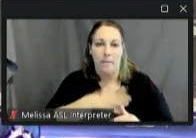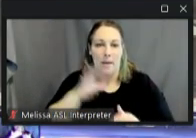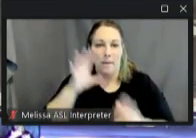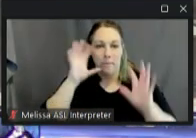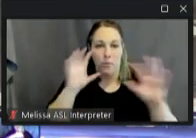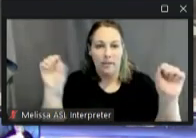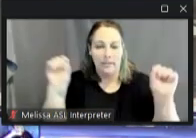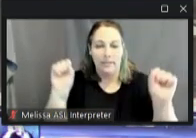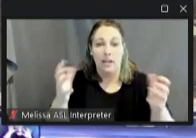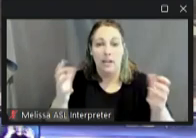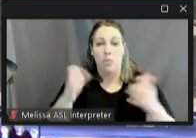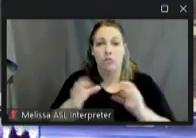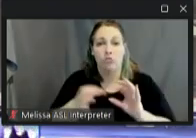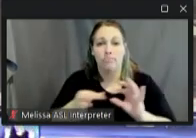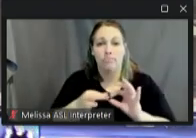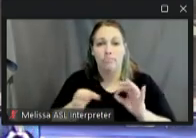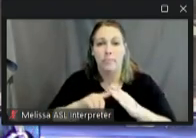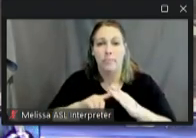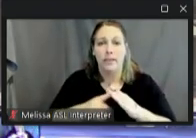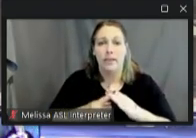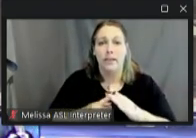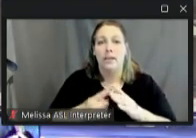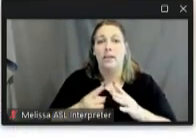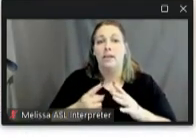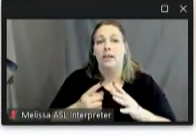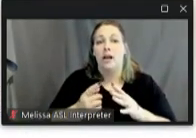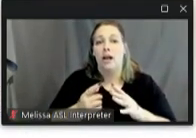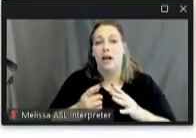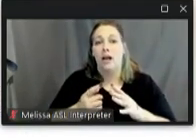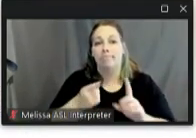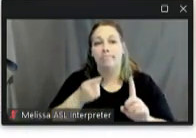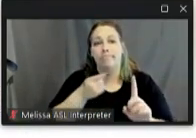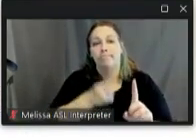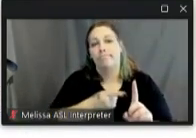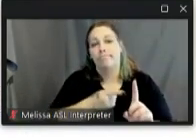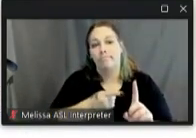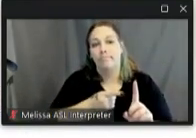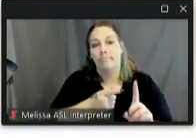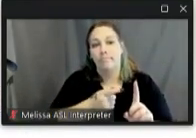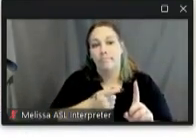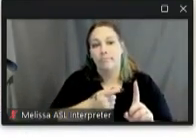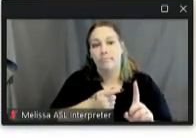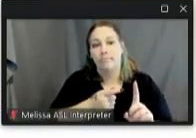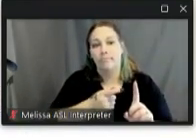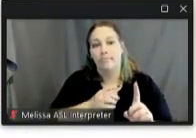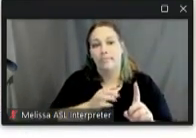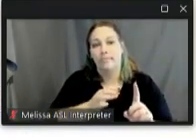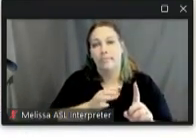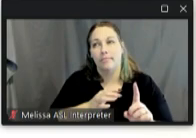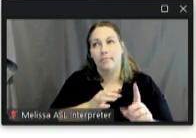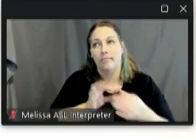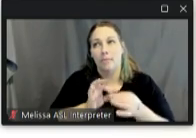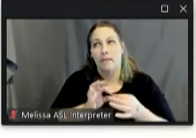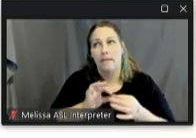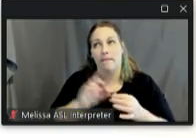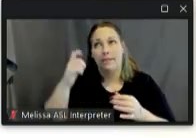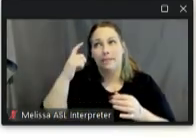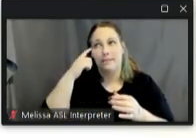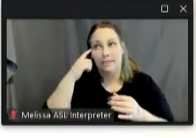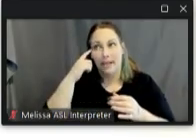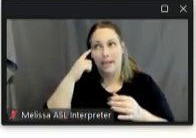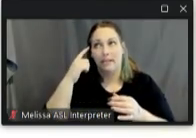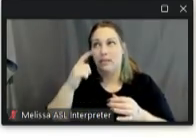Estado por asegurar y garantizar que no existe ni existirá ningún tipo de represalia para